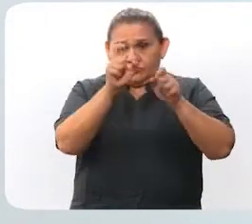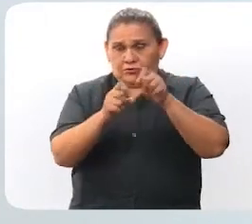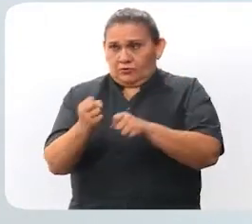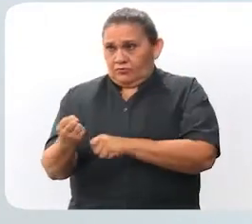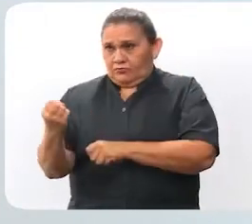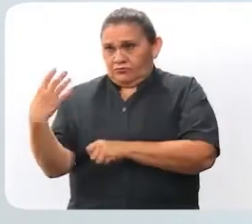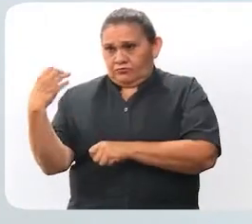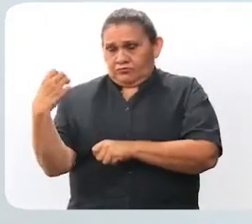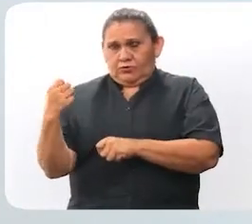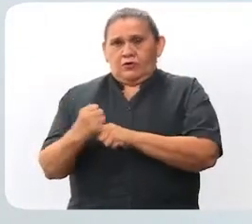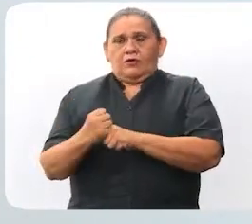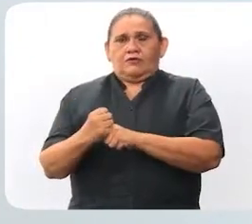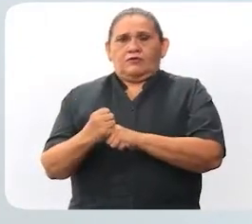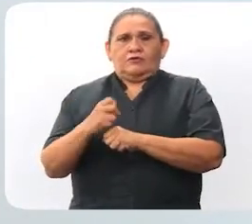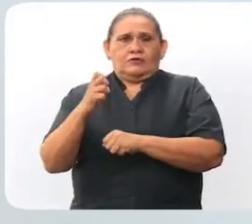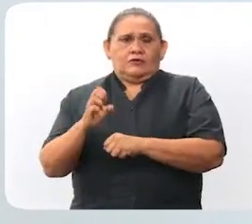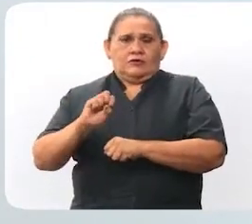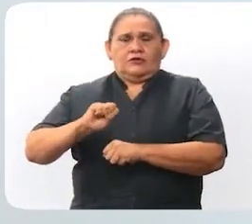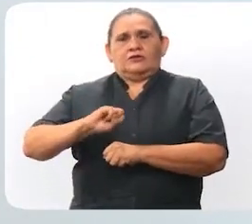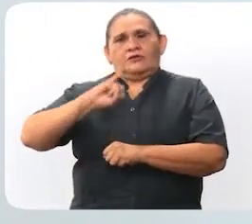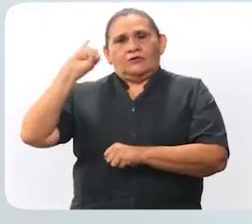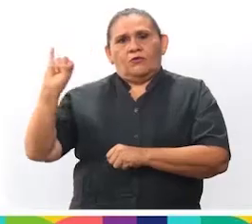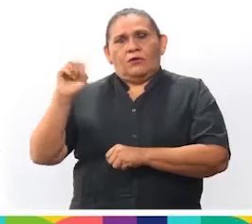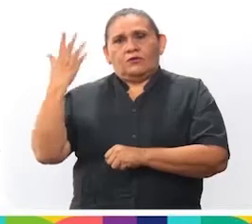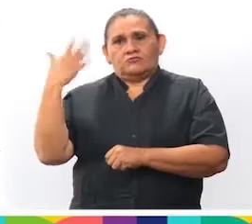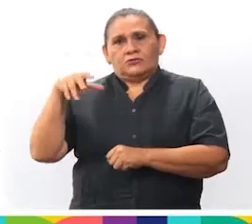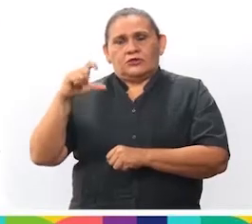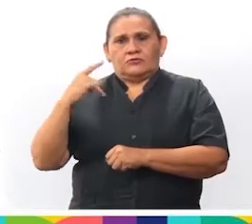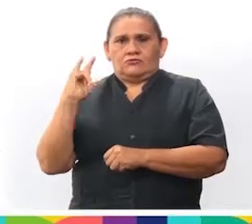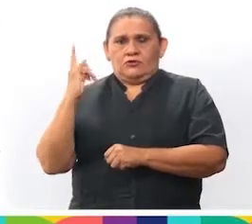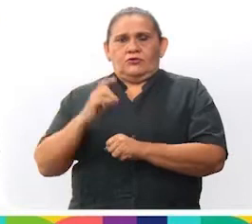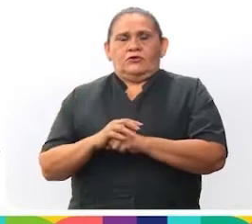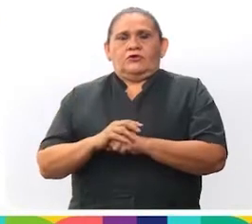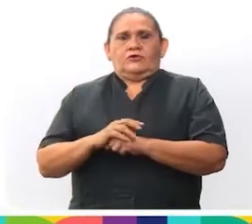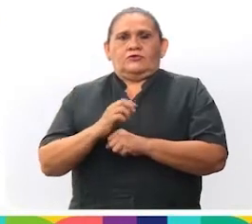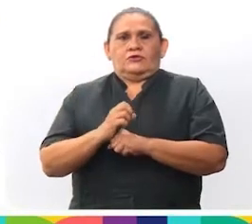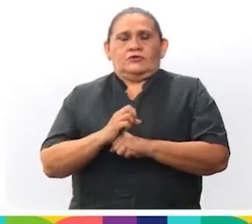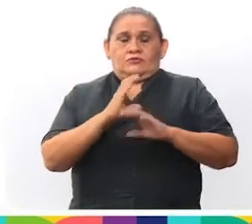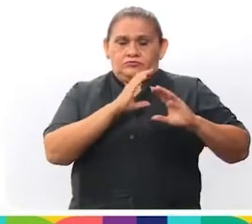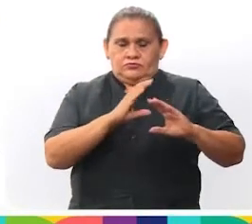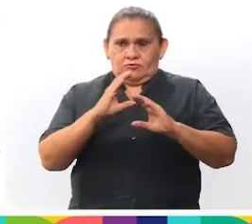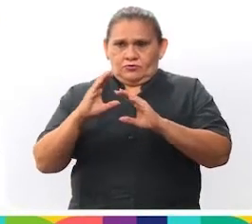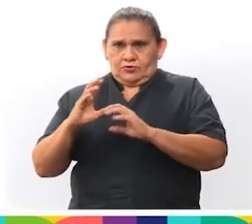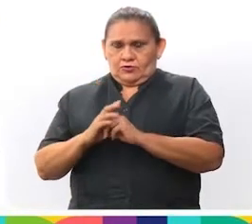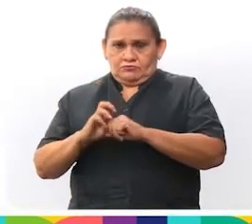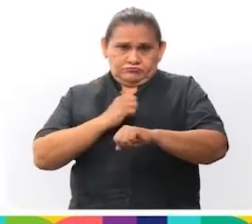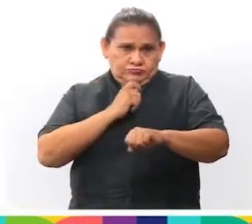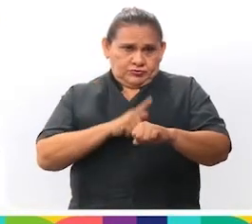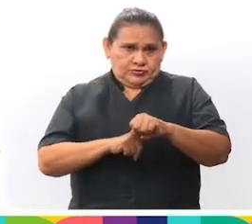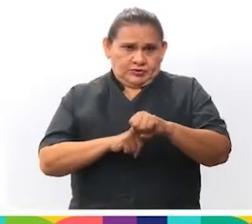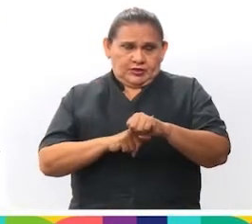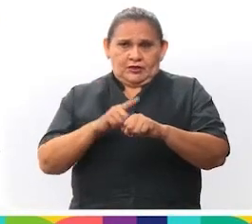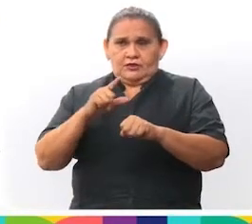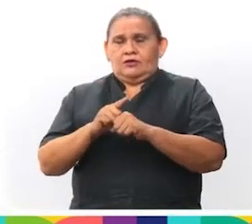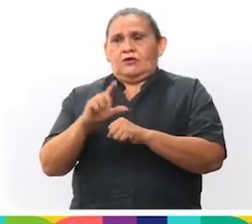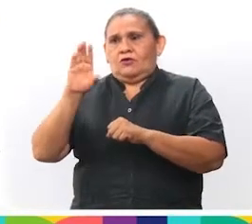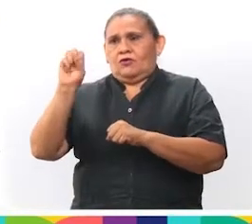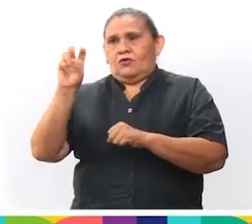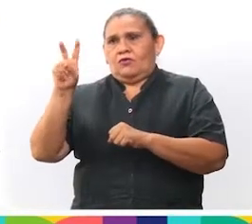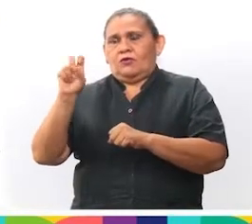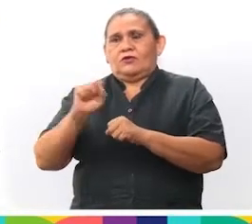estatal de Yucatán este jueves 15 de julio. El porcentaje de ocupación de cuidados intensivos total COVID y no COVID es